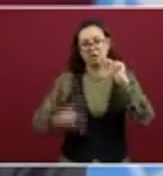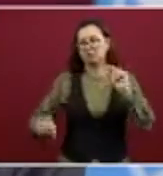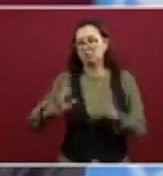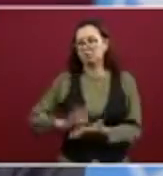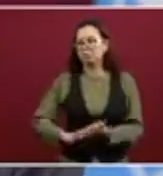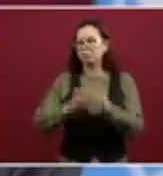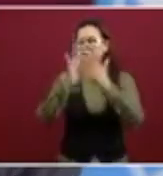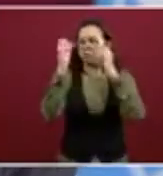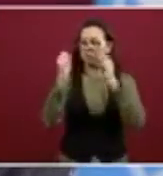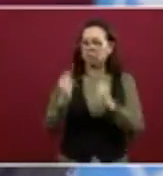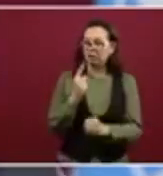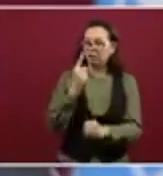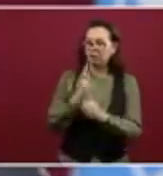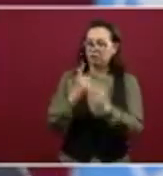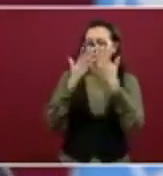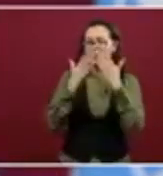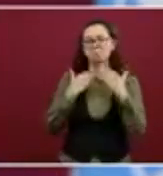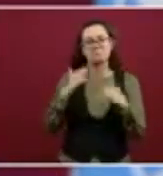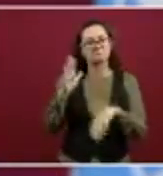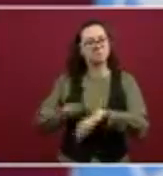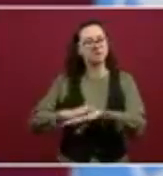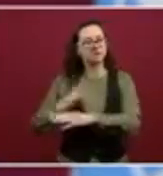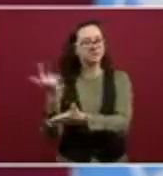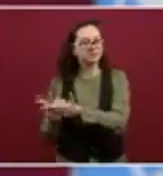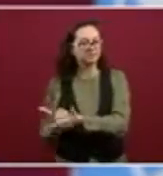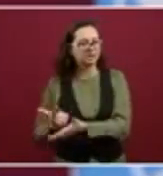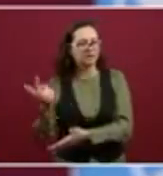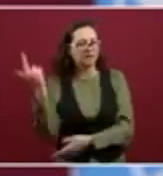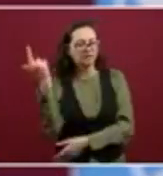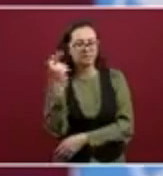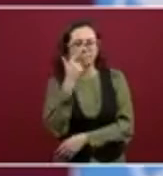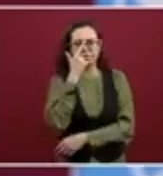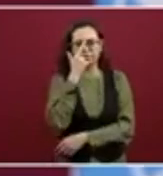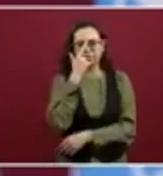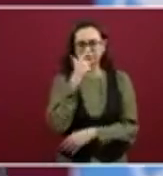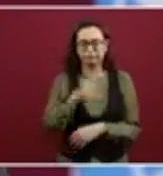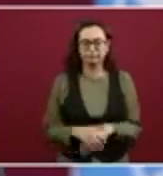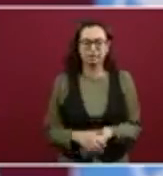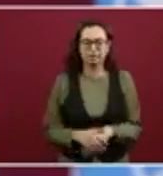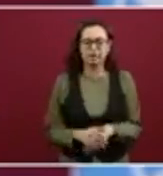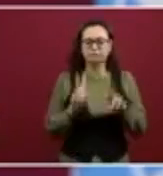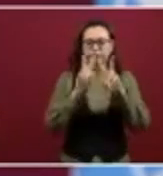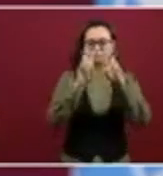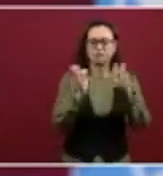El robo de combustible en tres meses